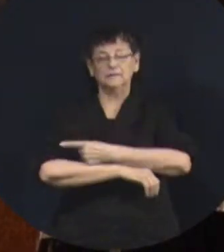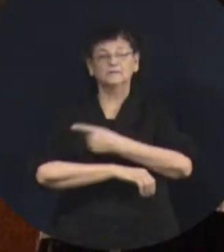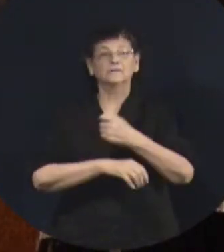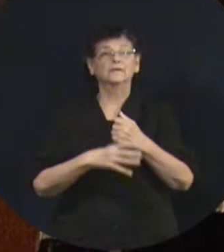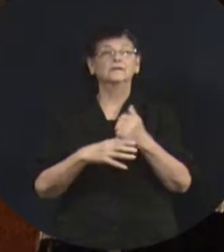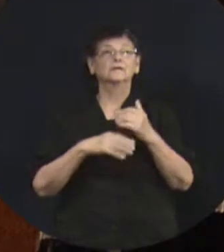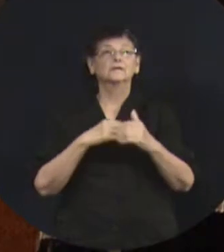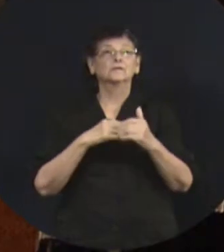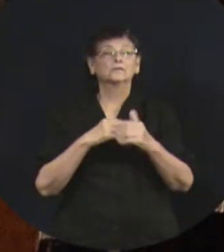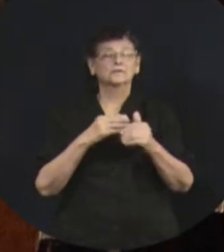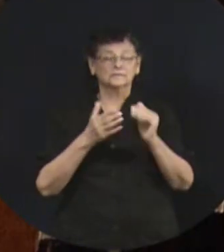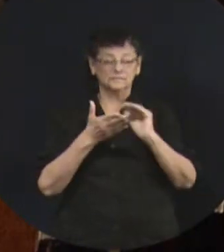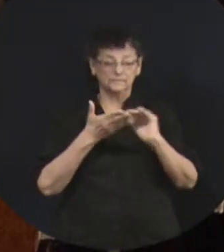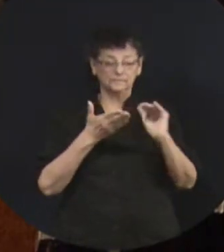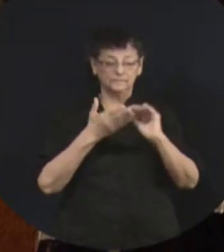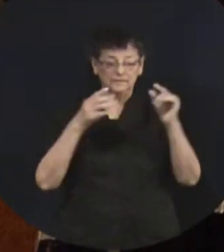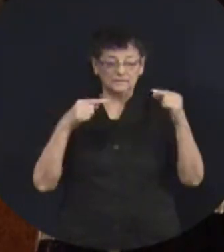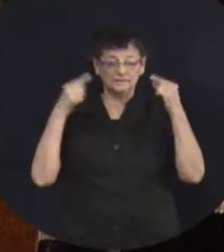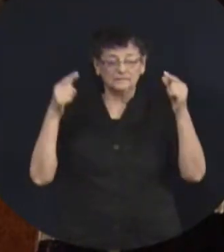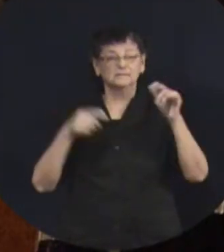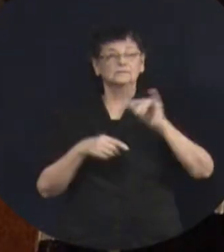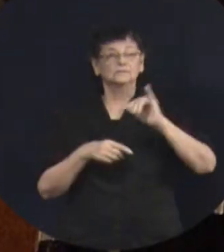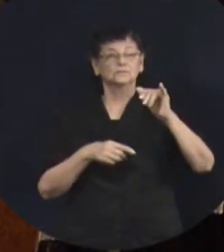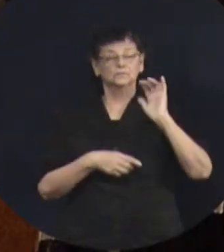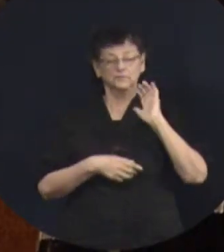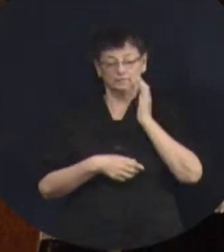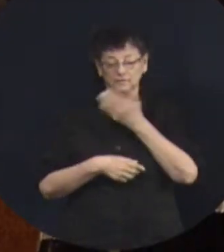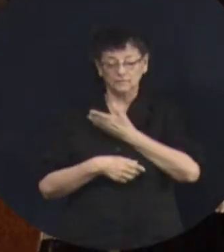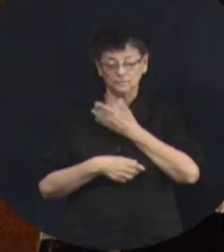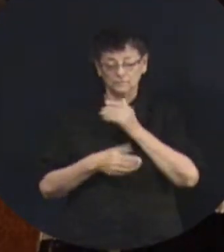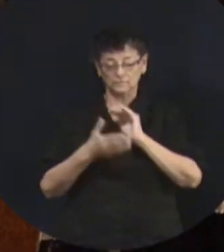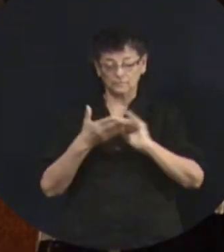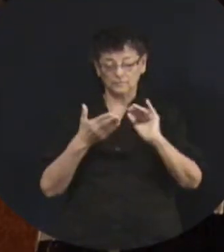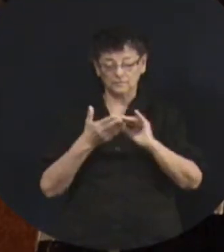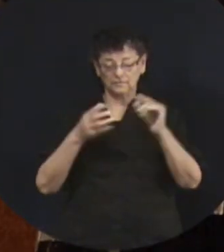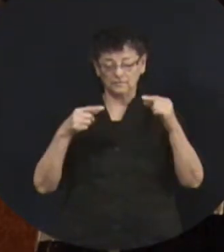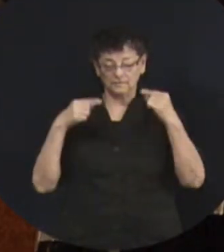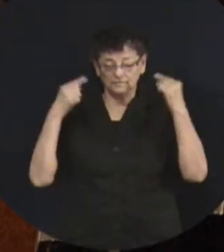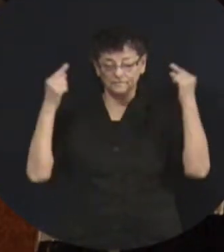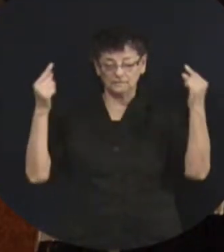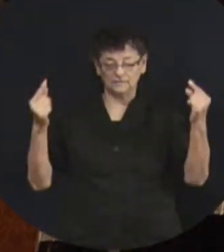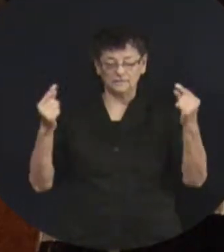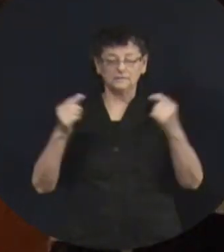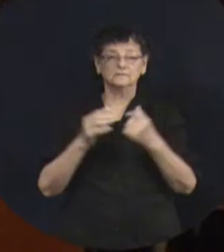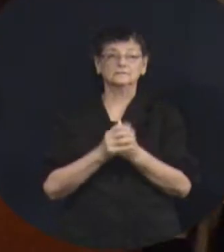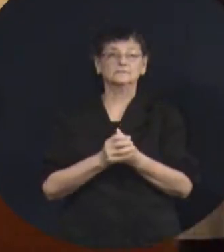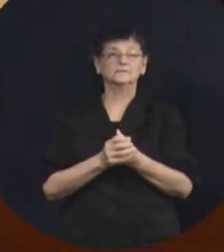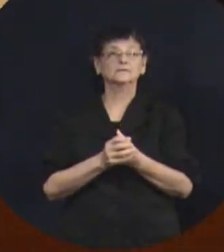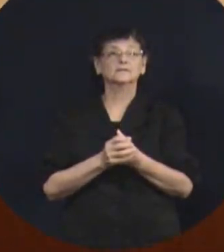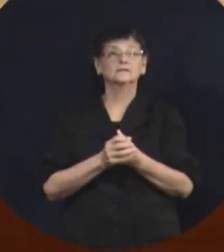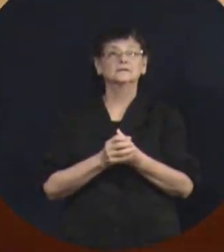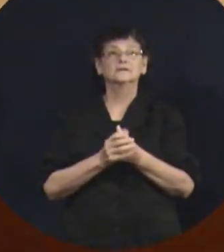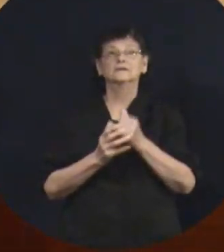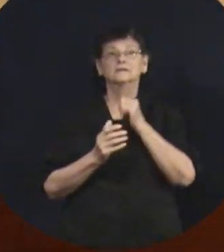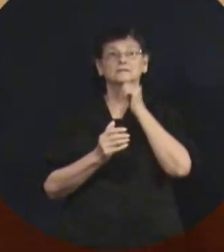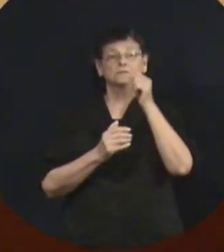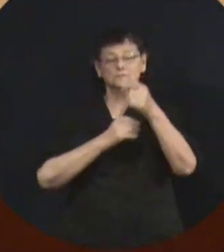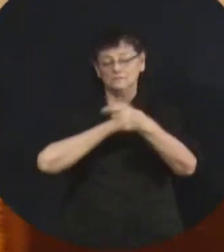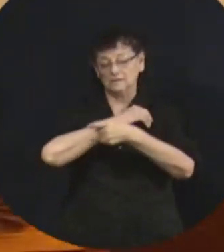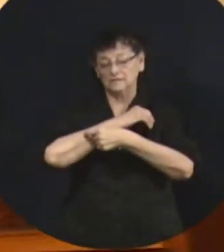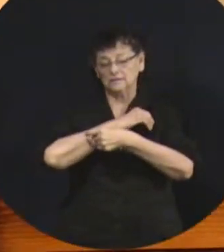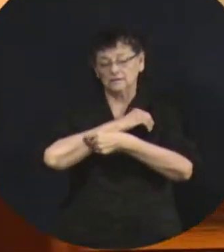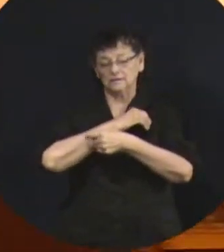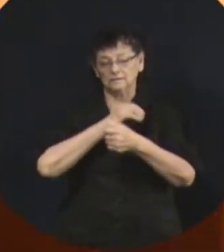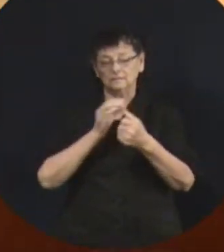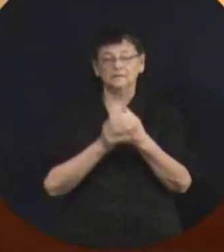día. Perdona nuestras ofensas, como también nosotros perdonamos a los que nos ofenden. Y no